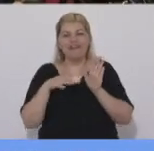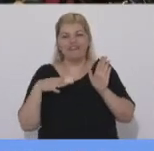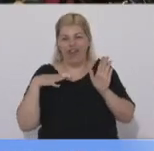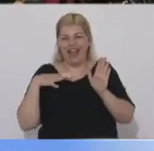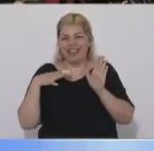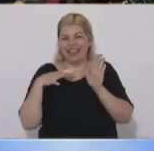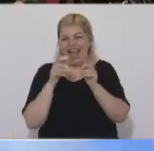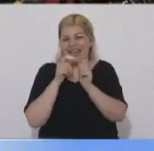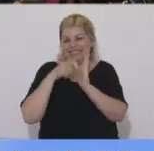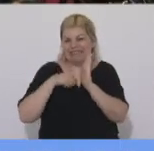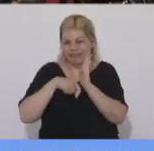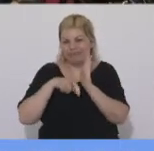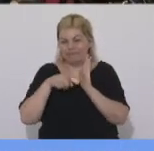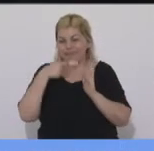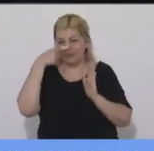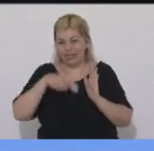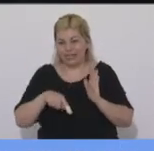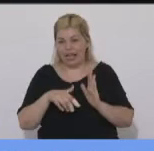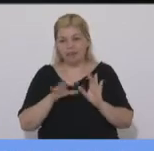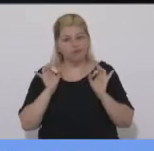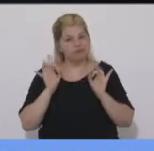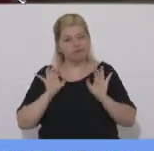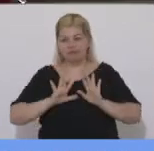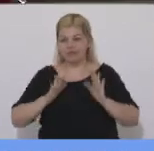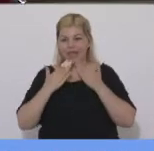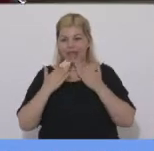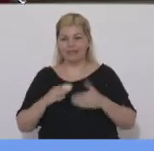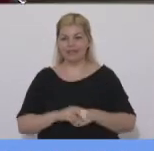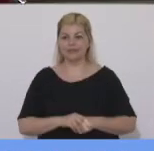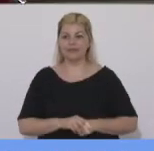saldado en el dictamen final. Simplemente eso. Gracias, Presidenta. Bien.